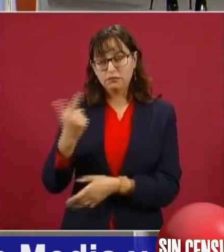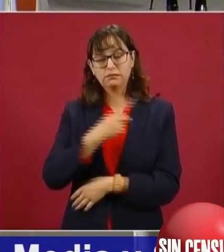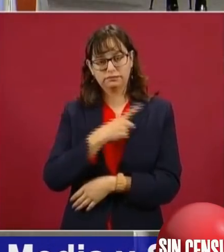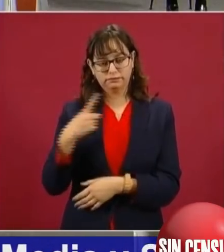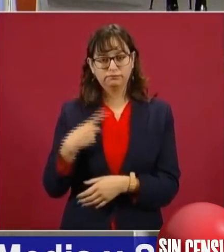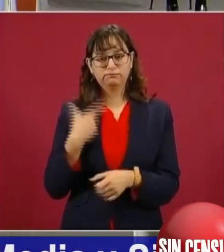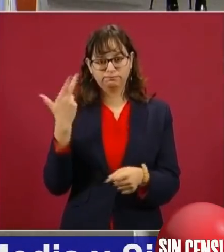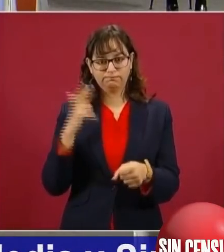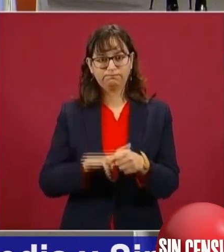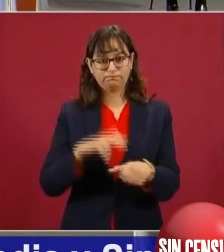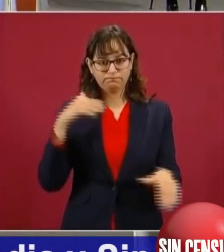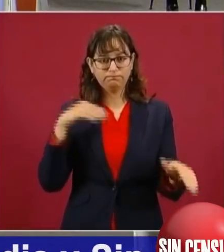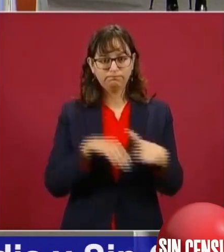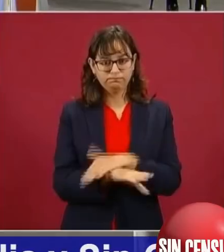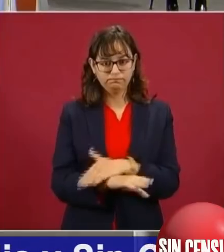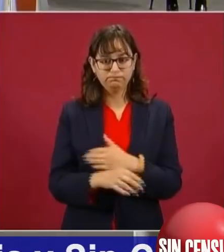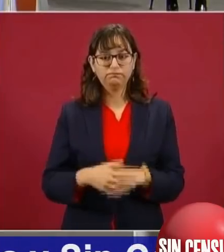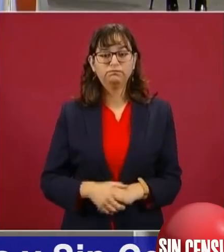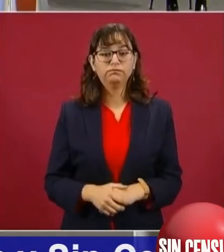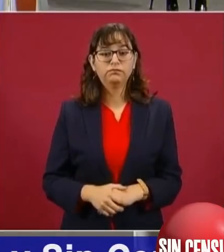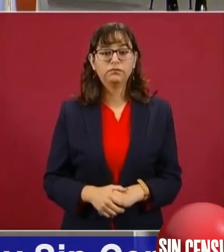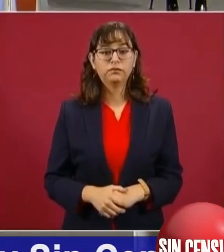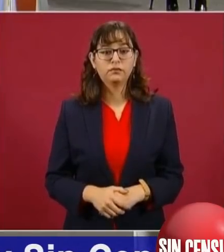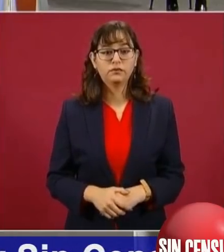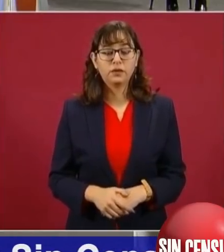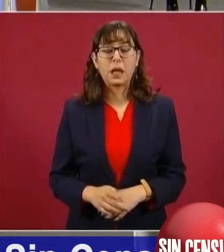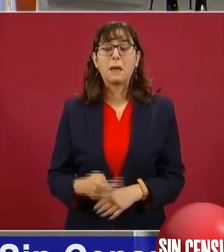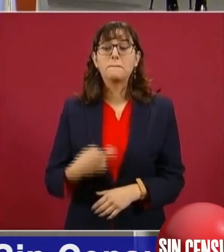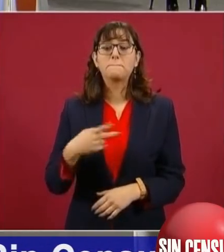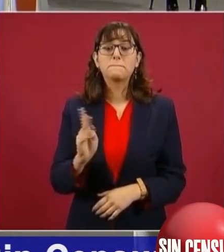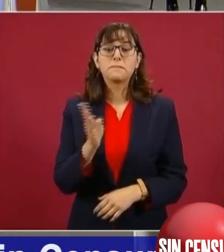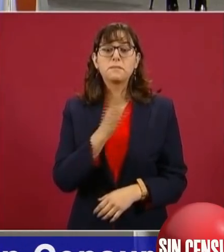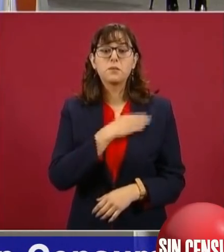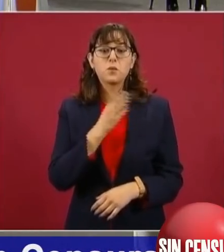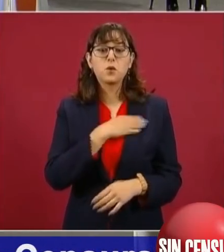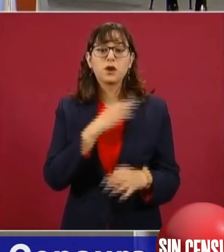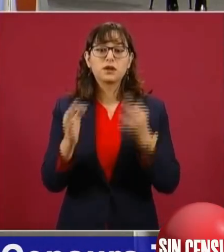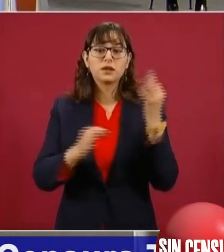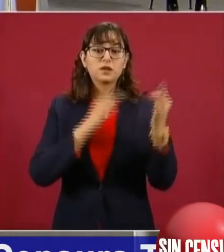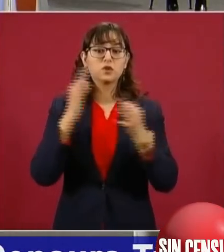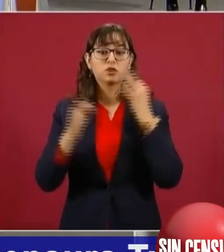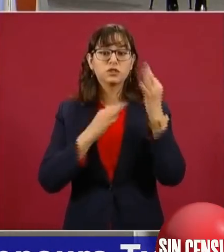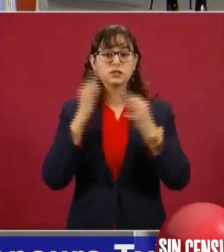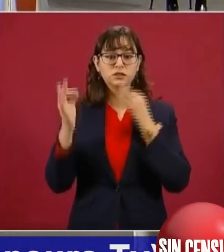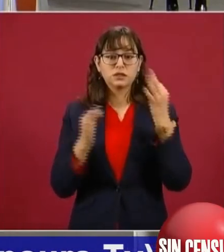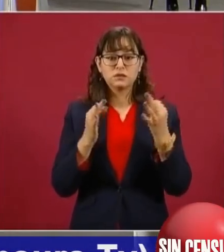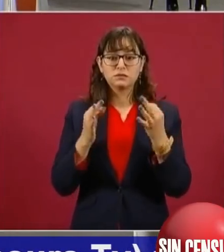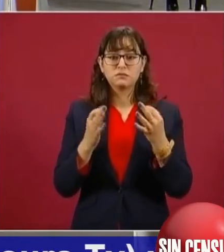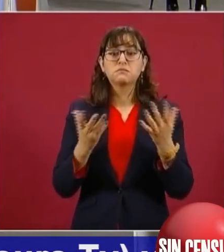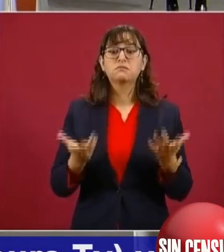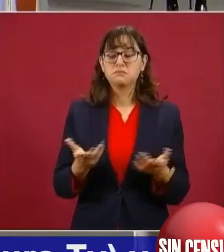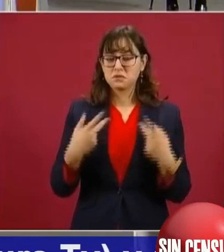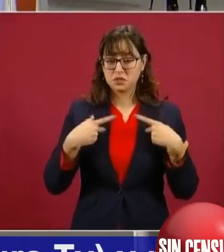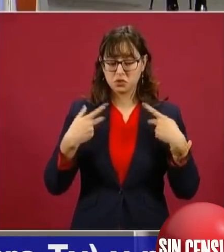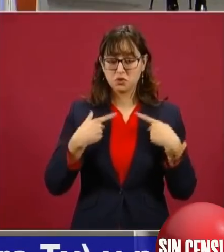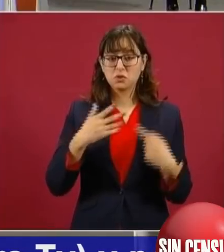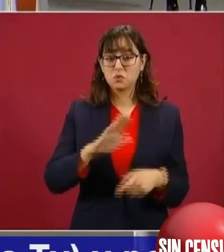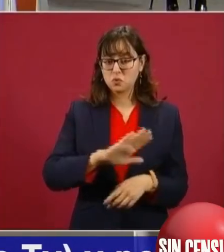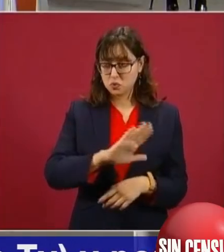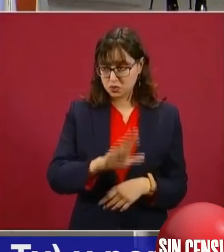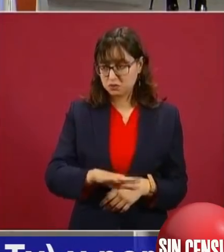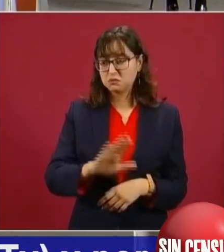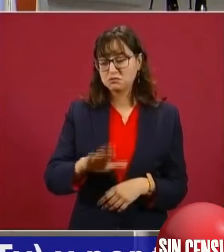la buena noticia es que, a pesar de que la mortalidad puede ocurrir, desde la